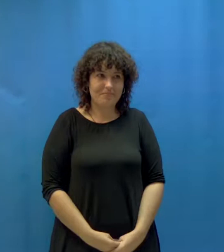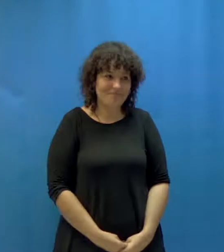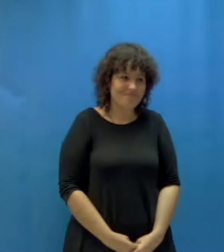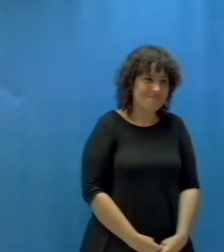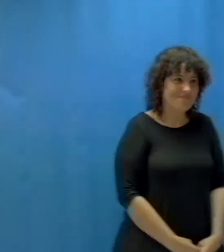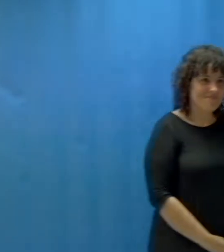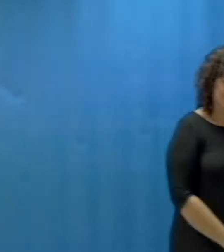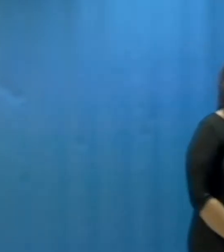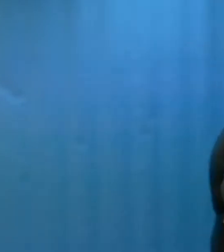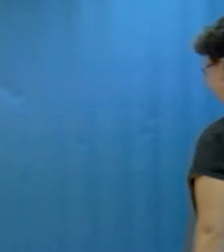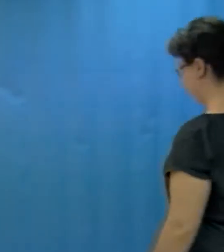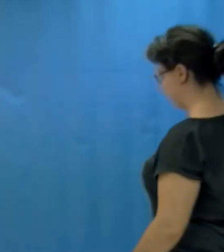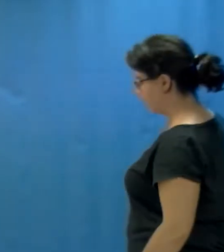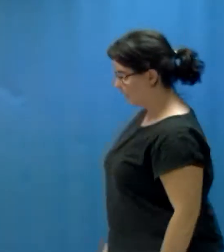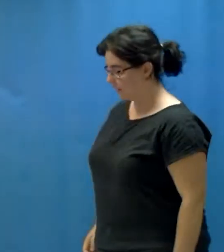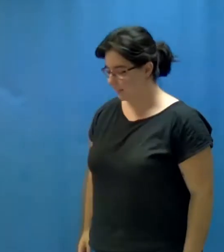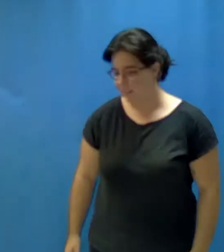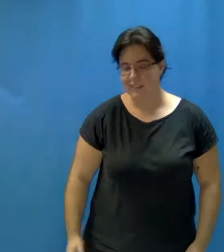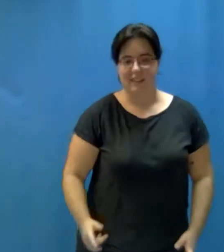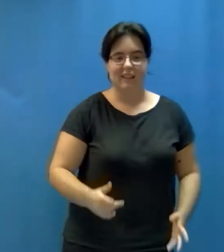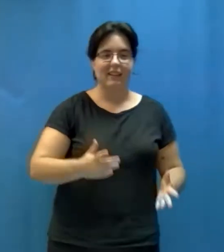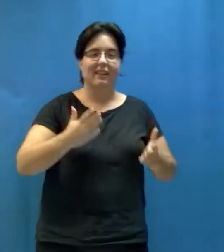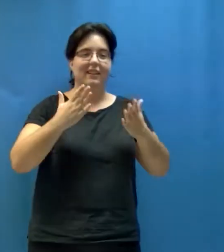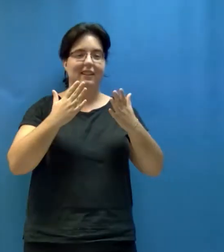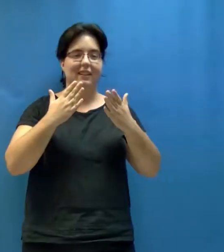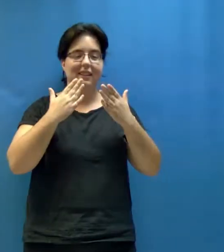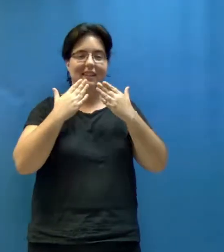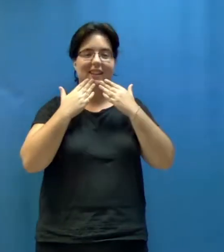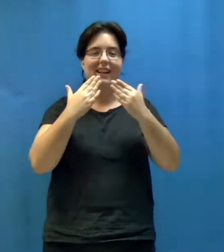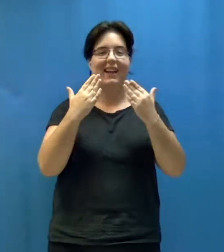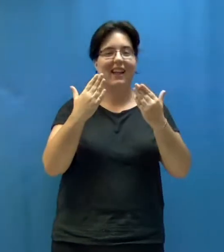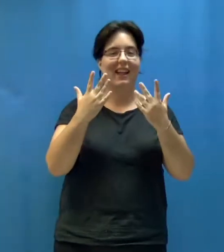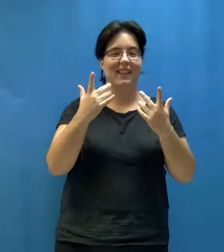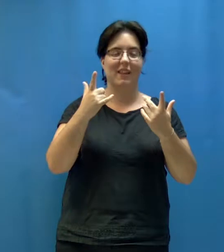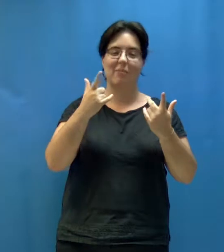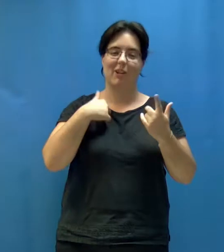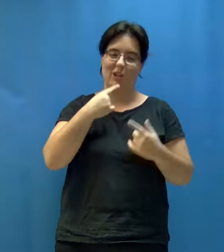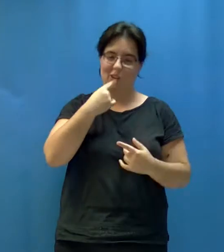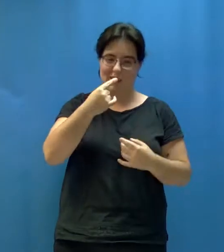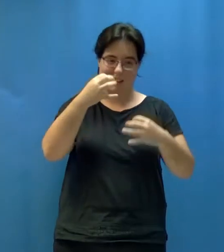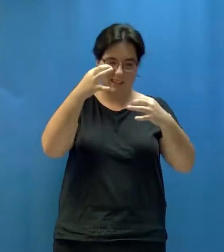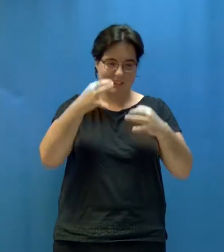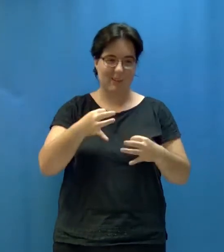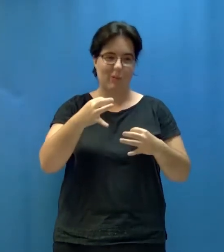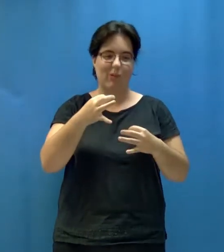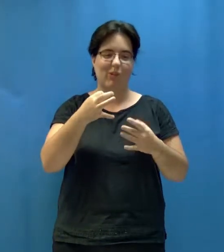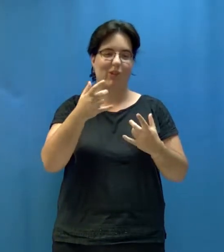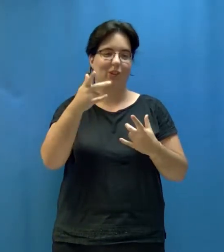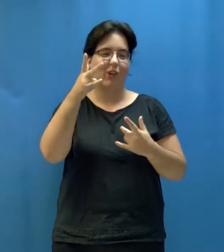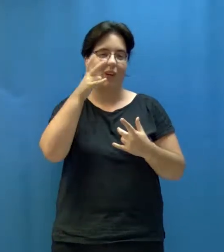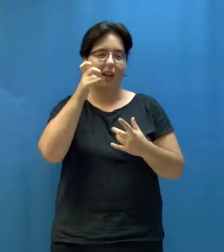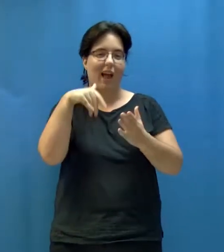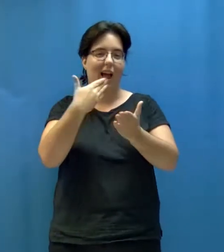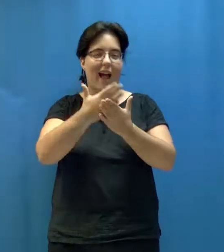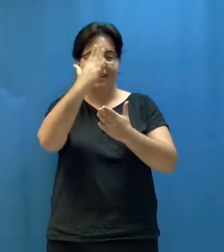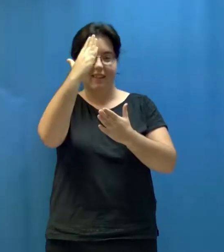Gracias, señor Zamora, pero le puedo asegurar que este gobierno ha escuchado, y no solamente este gobierno, hasta la alcaldesa también ha escuchado